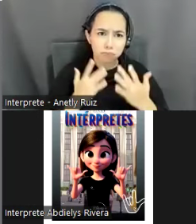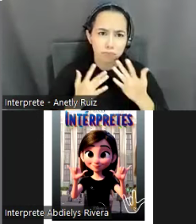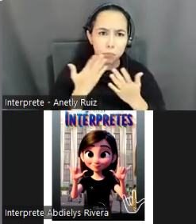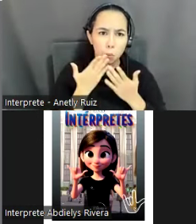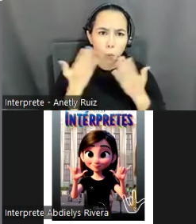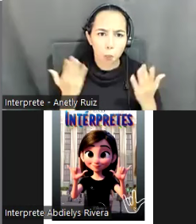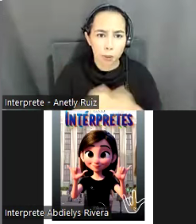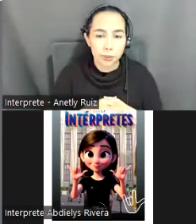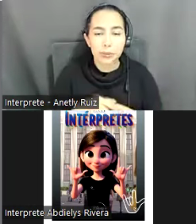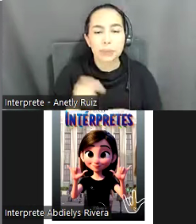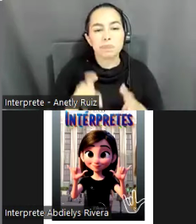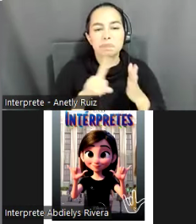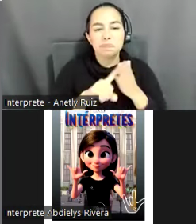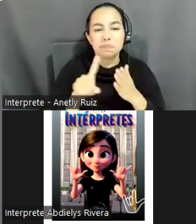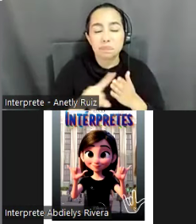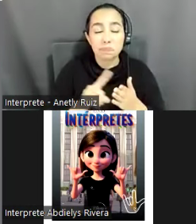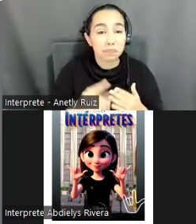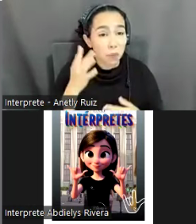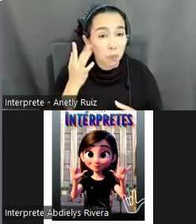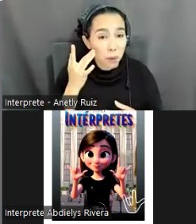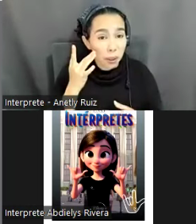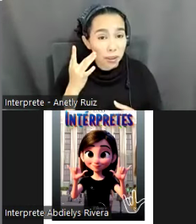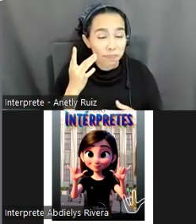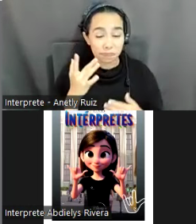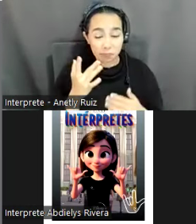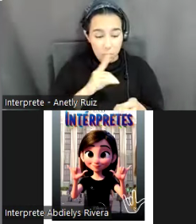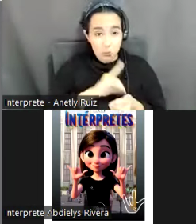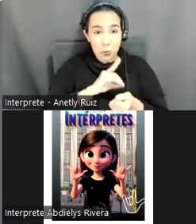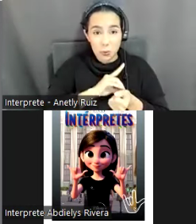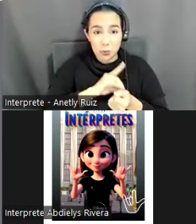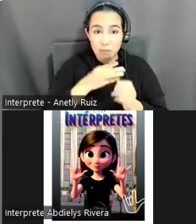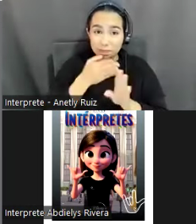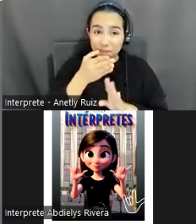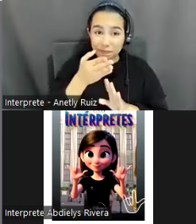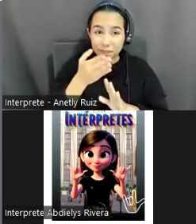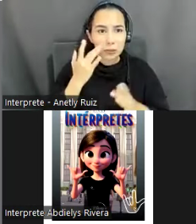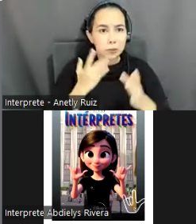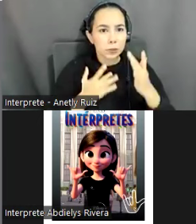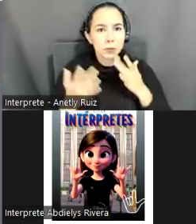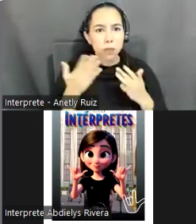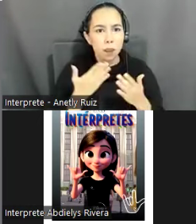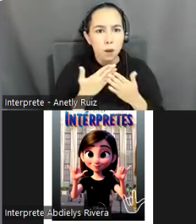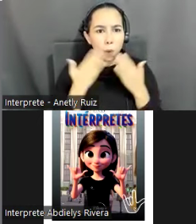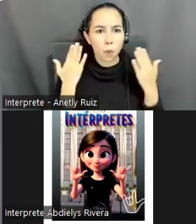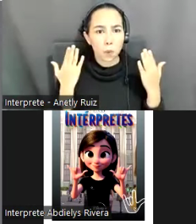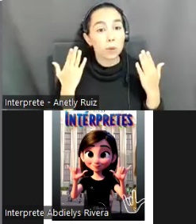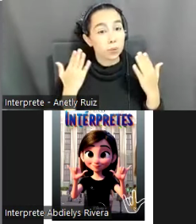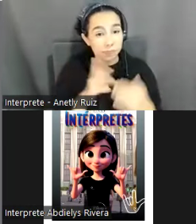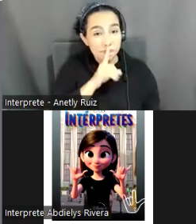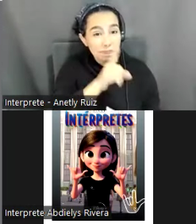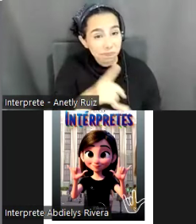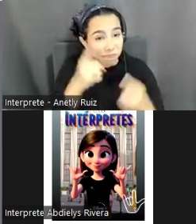accesibilidad a los servicios de salud por falta de proveedores. Y es una realidad que estamos enfrentando. La población